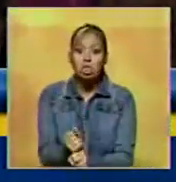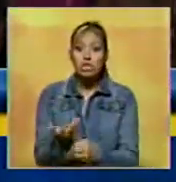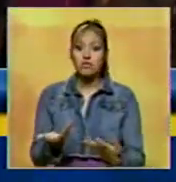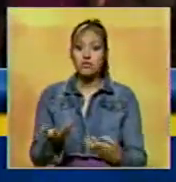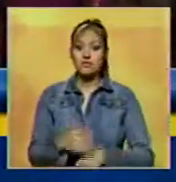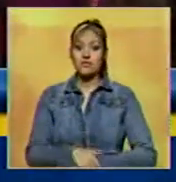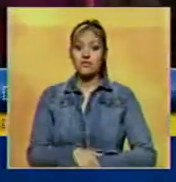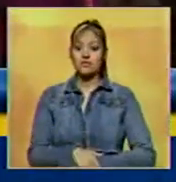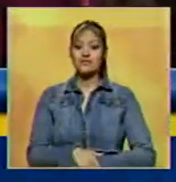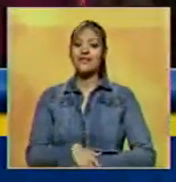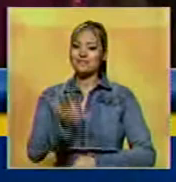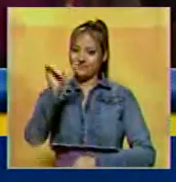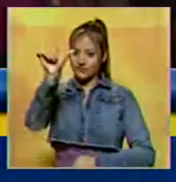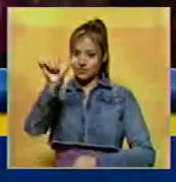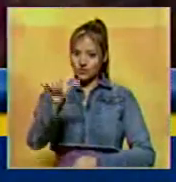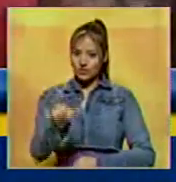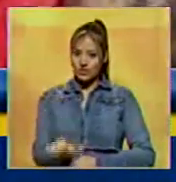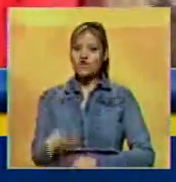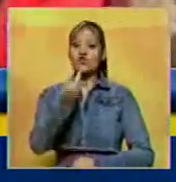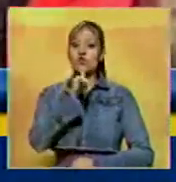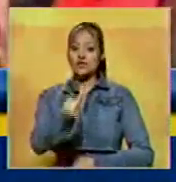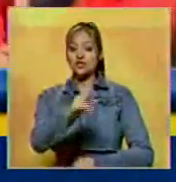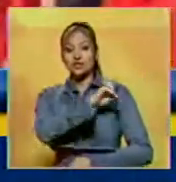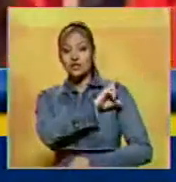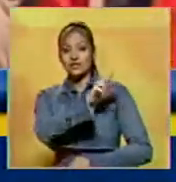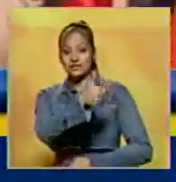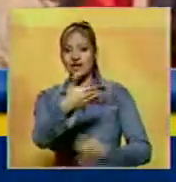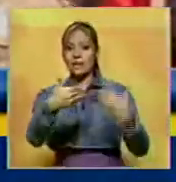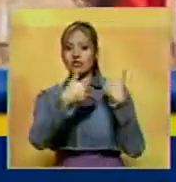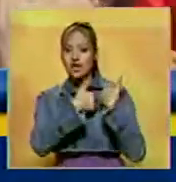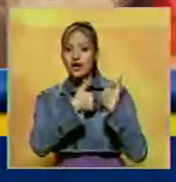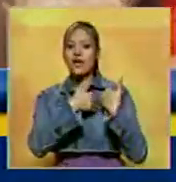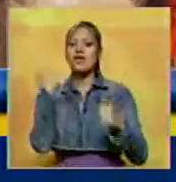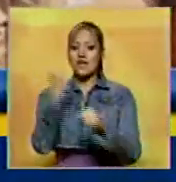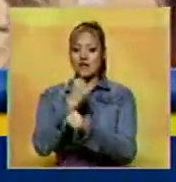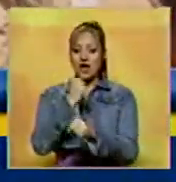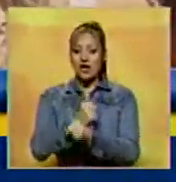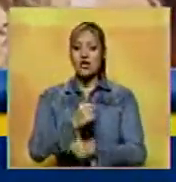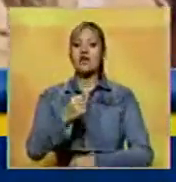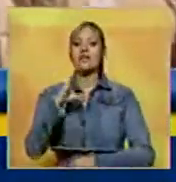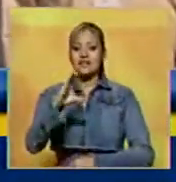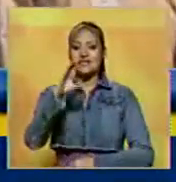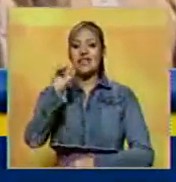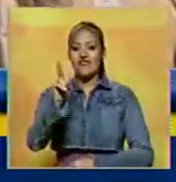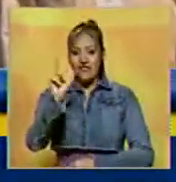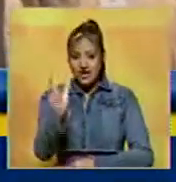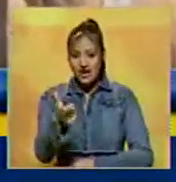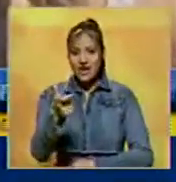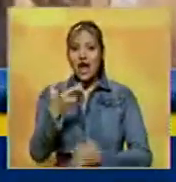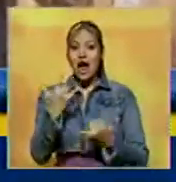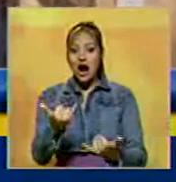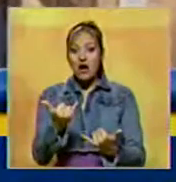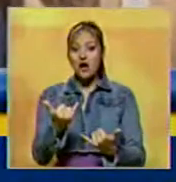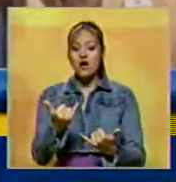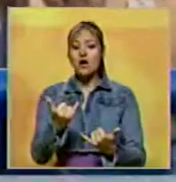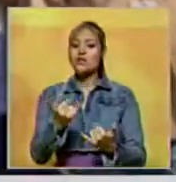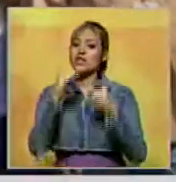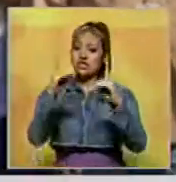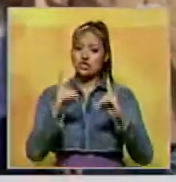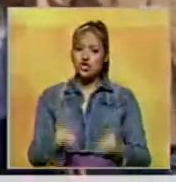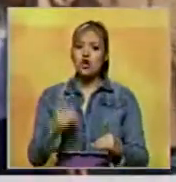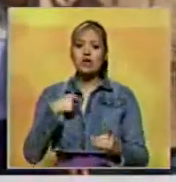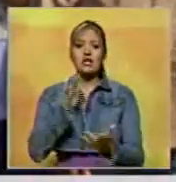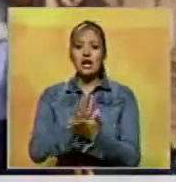las declaraciones en este caso de los voceros de los trabajadores de CBG Ferrominero Orinoco, quienes decidieron caminar a